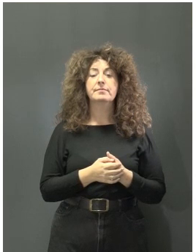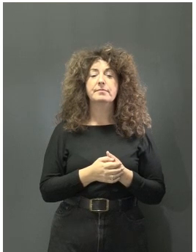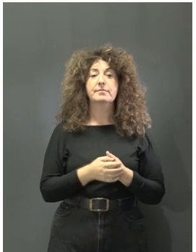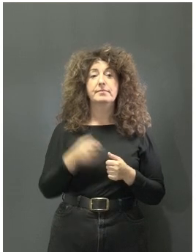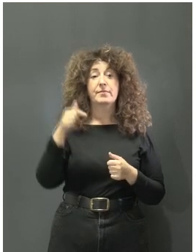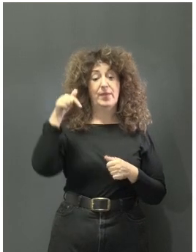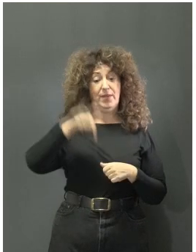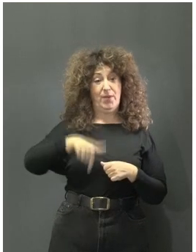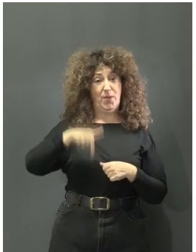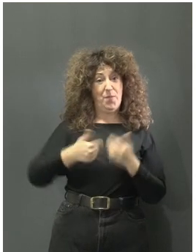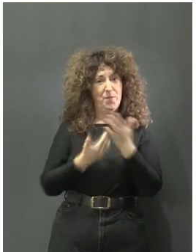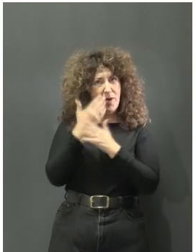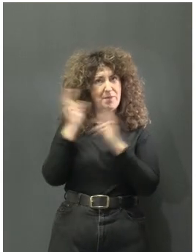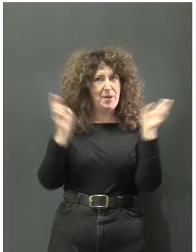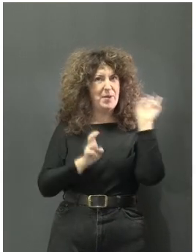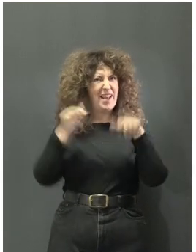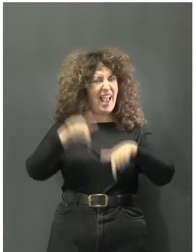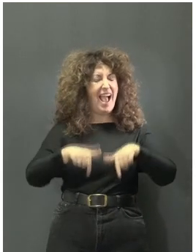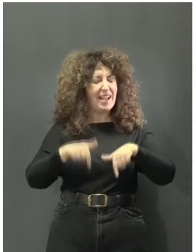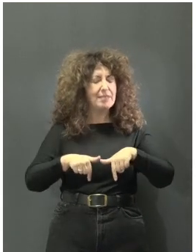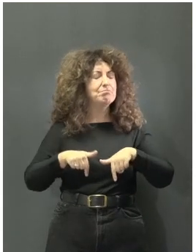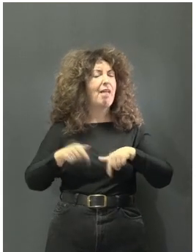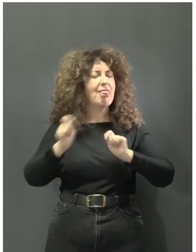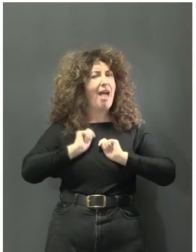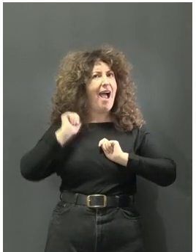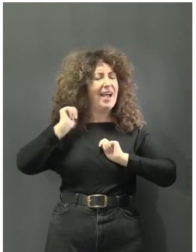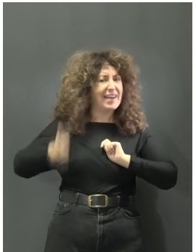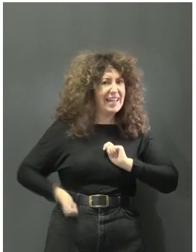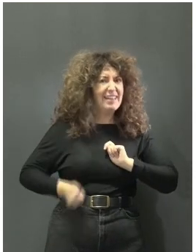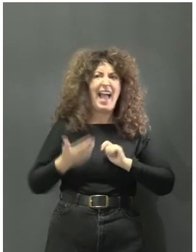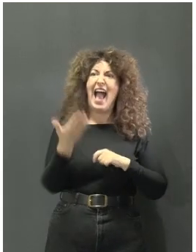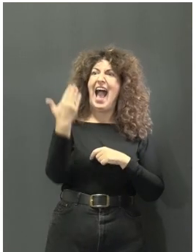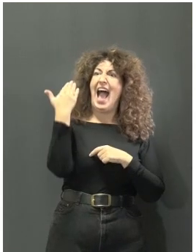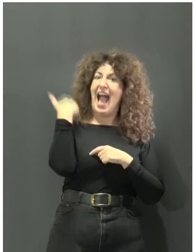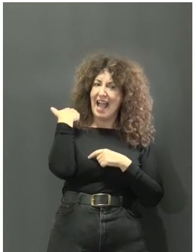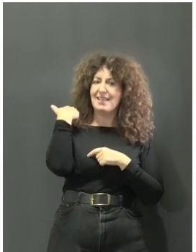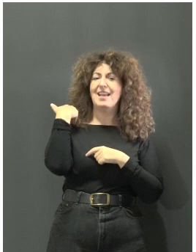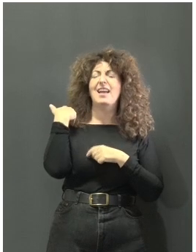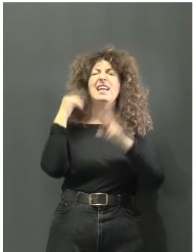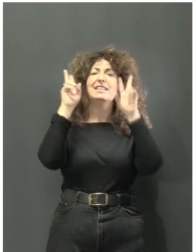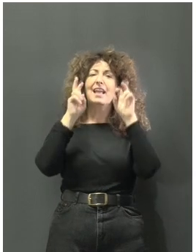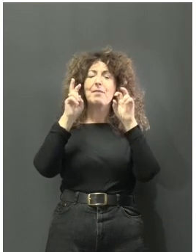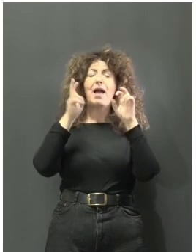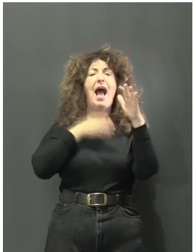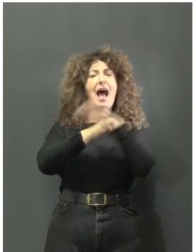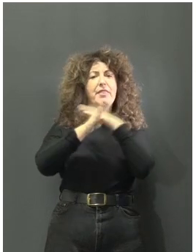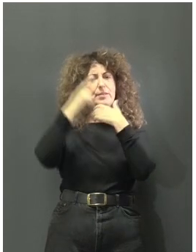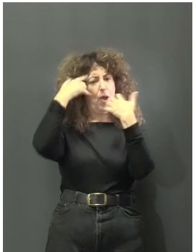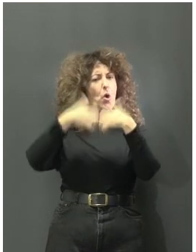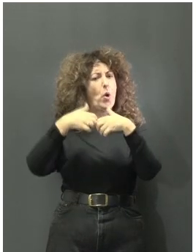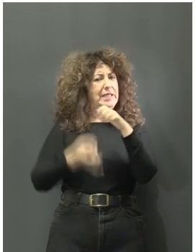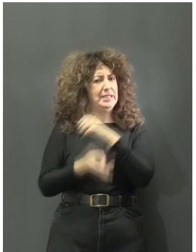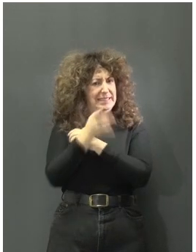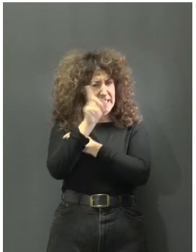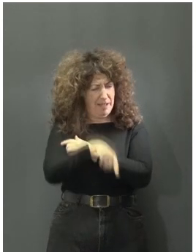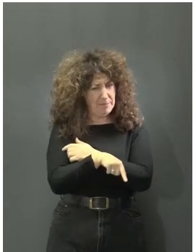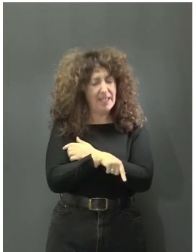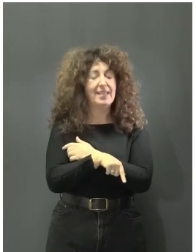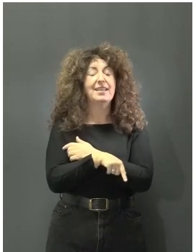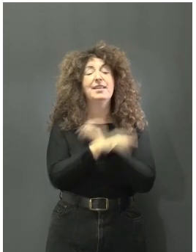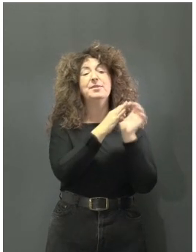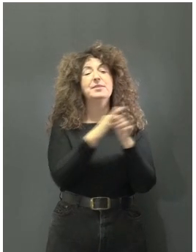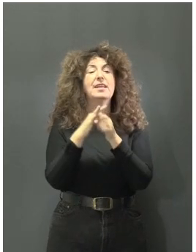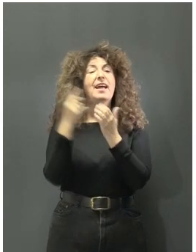enriquecedor el estar aquí esta mañana, el haber estado ayer para todos, ¿no? Ayer también salió la accesibilidad cognitiva con el tema de